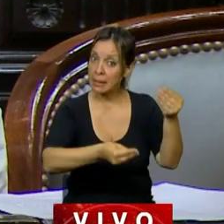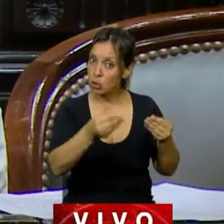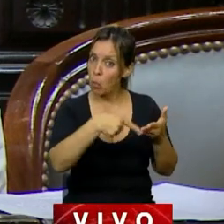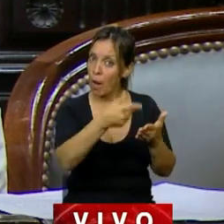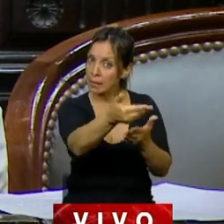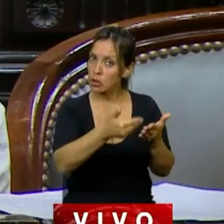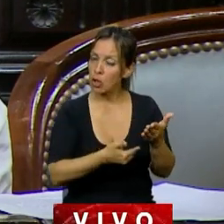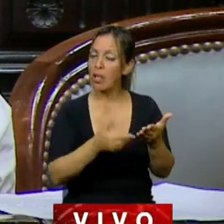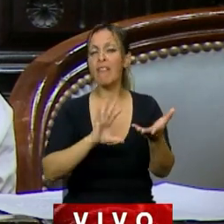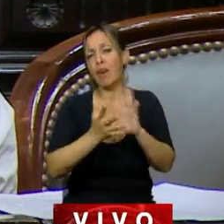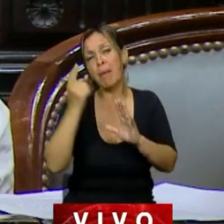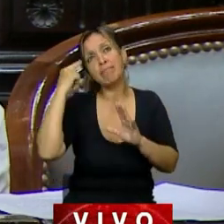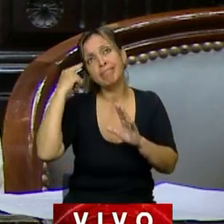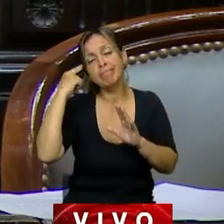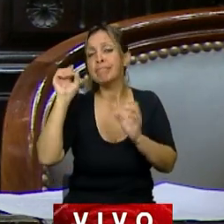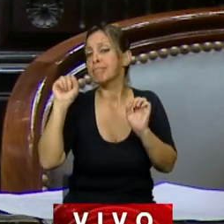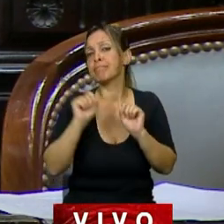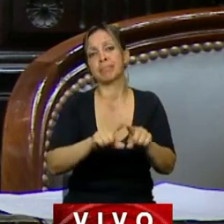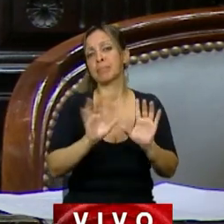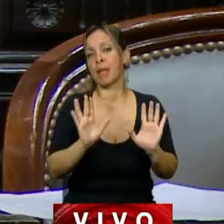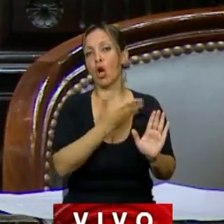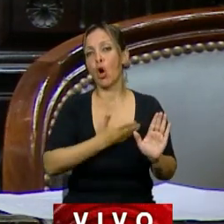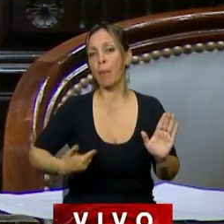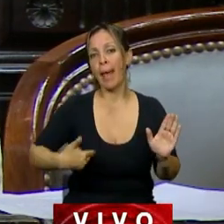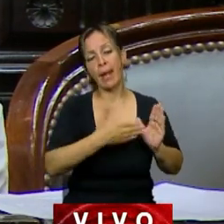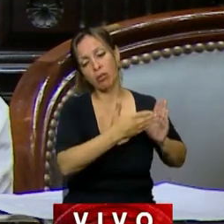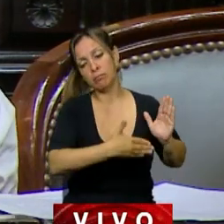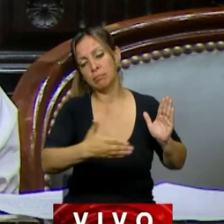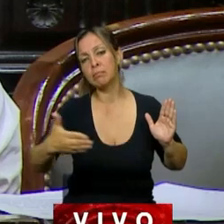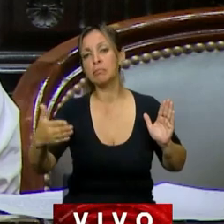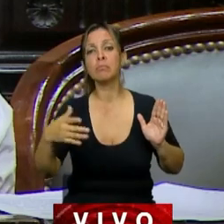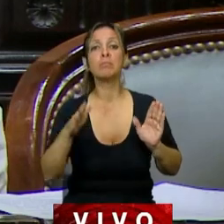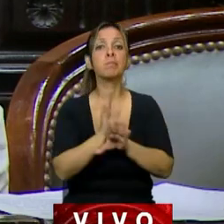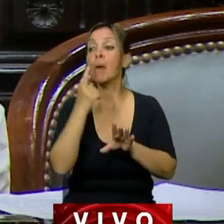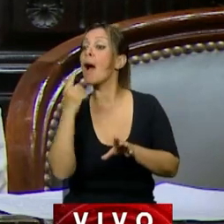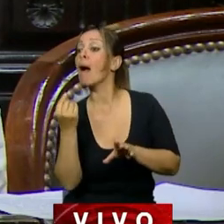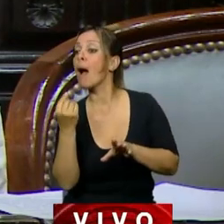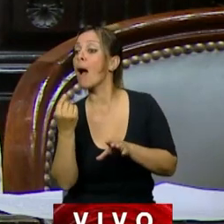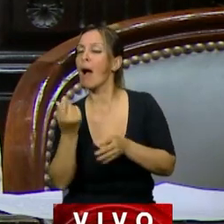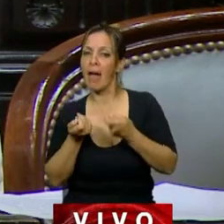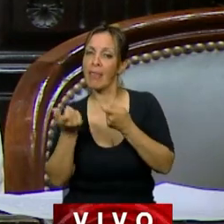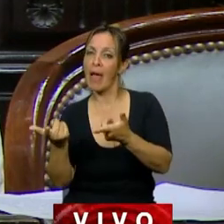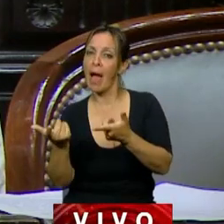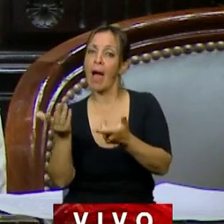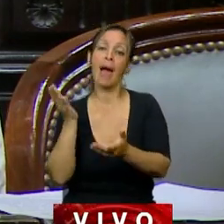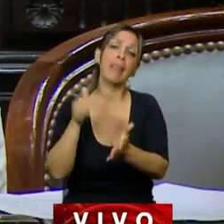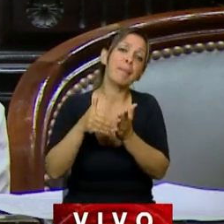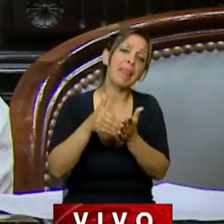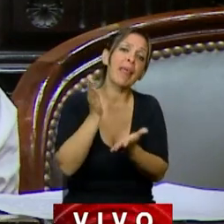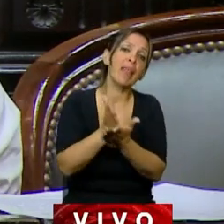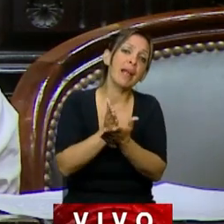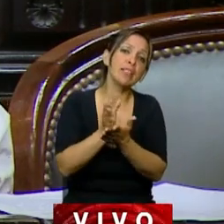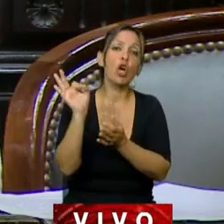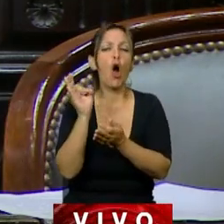y la filosofía del gobierno en este tiempo ha sido suprimir o reemplazar los derechos que tienen las provincias